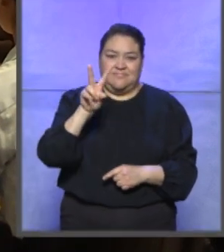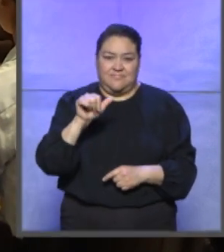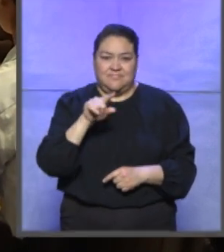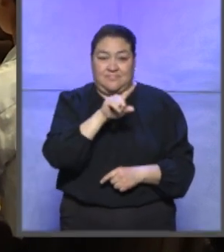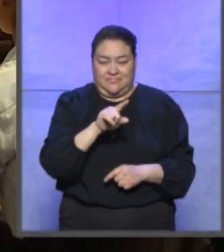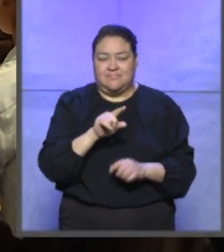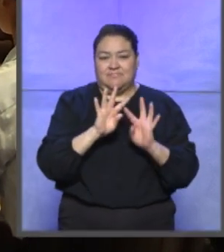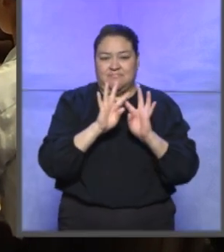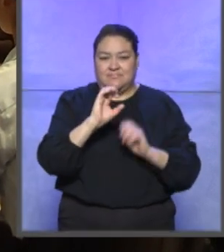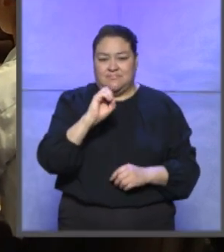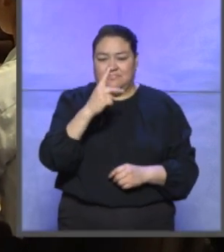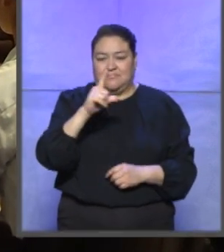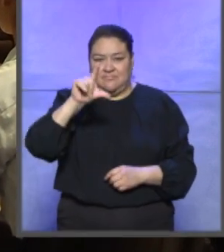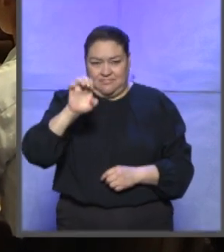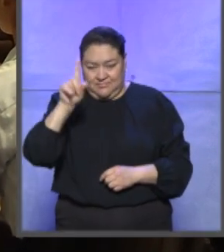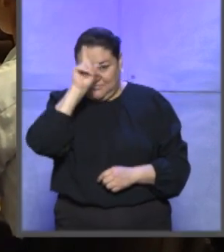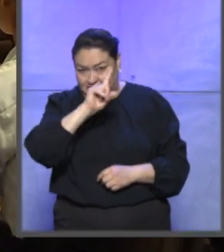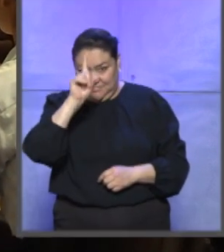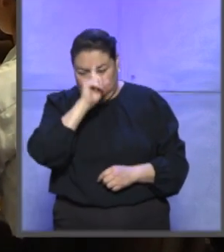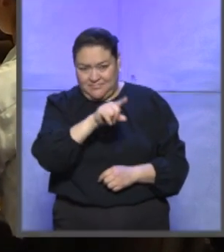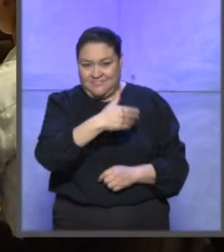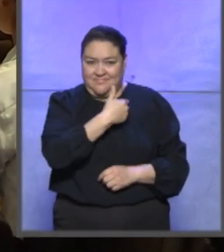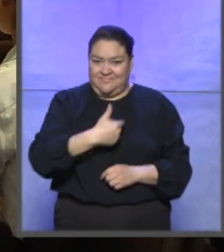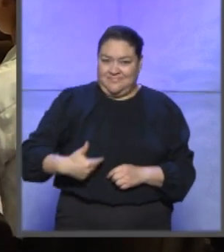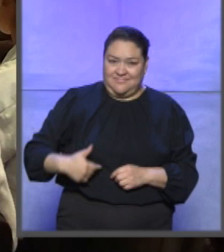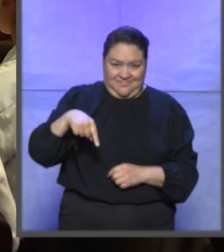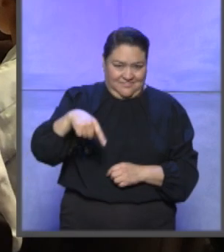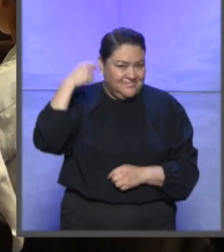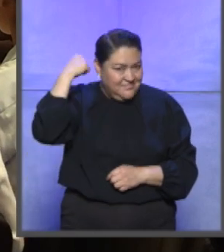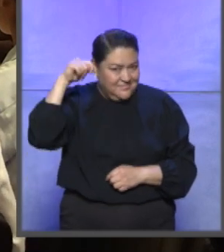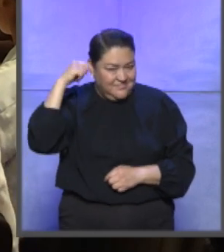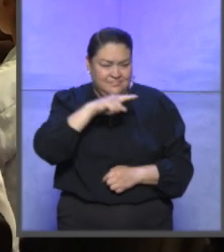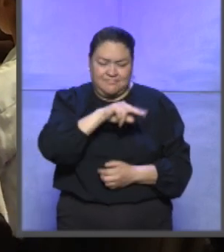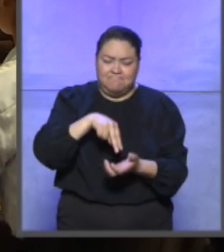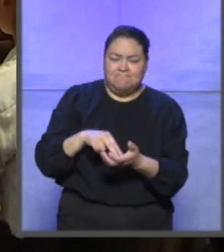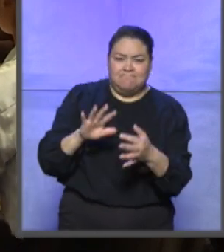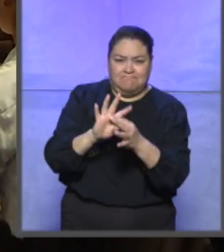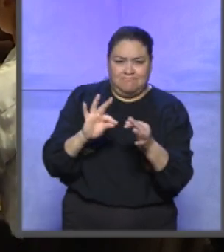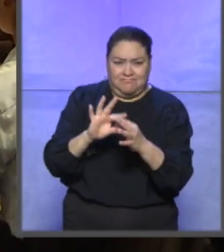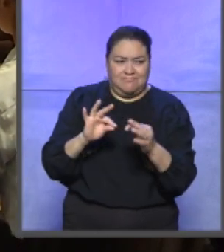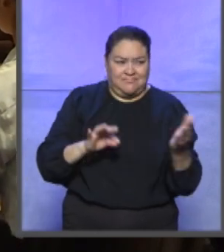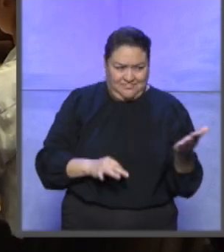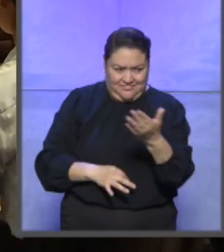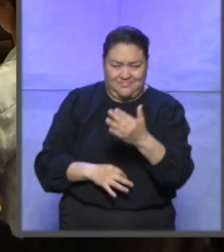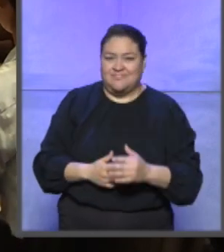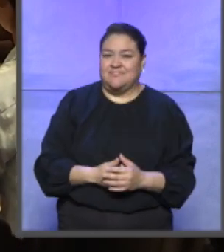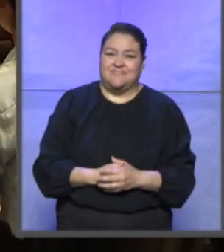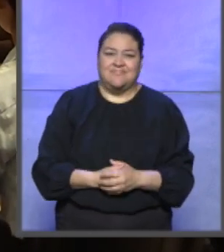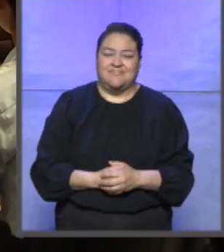Gutiérrez, consejera presidenta del Instituto Electoral y de Participación Ciudadana de Tabasco, quien nos dirigirá un mensaje.